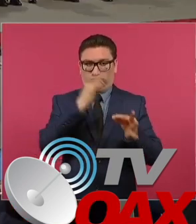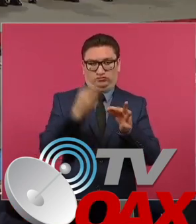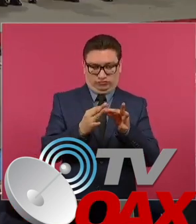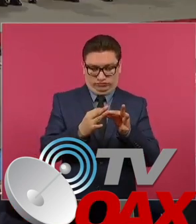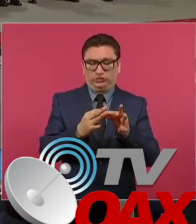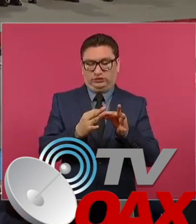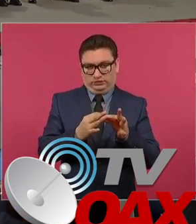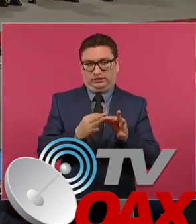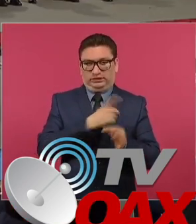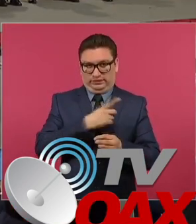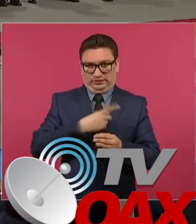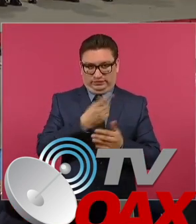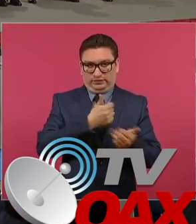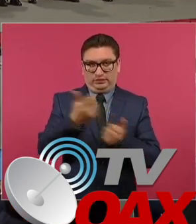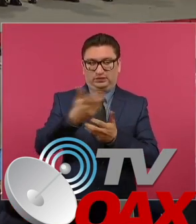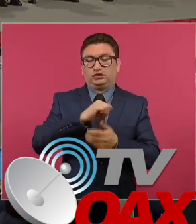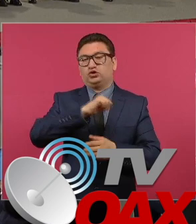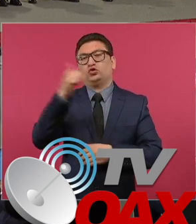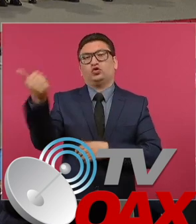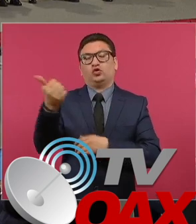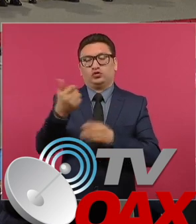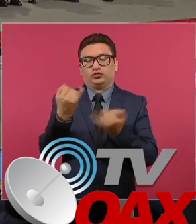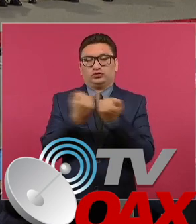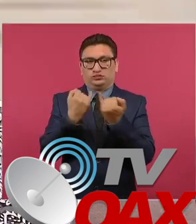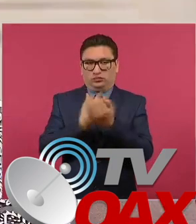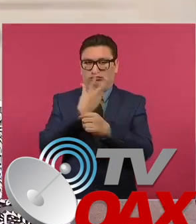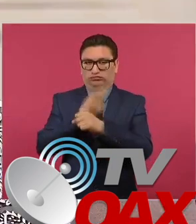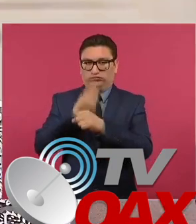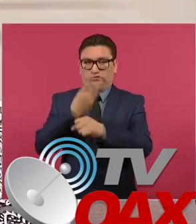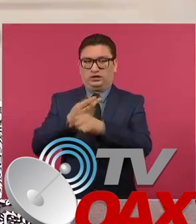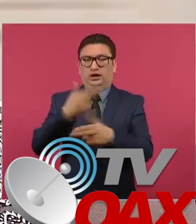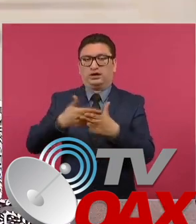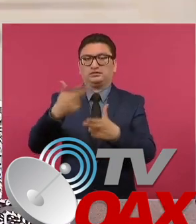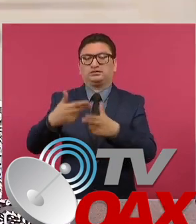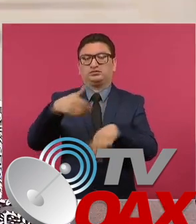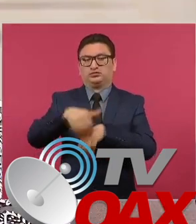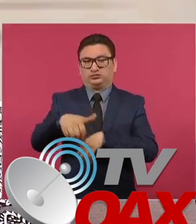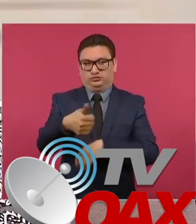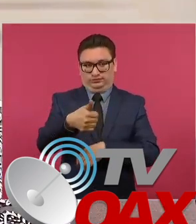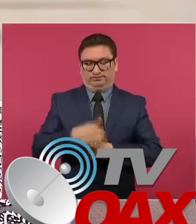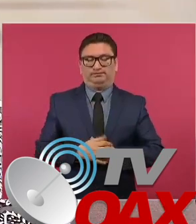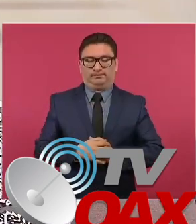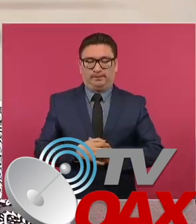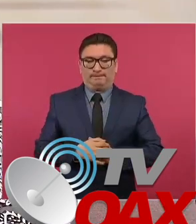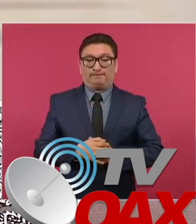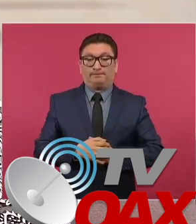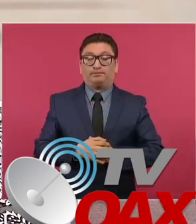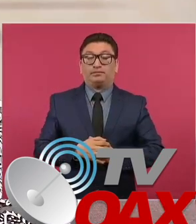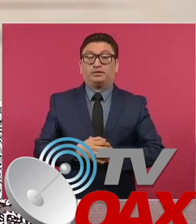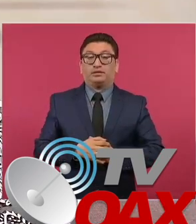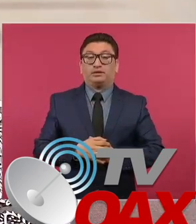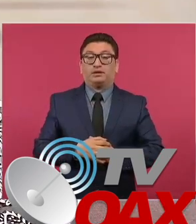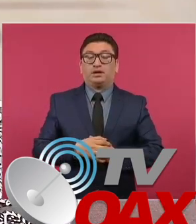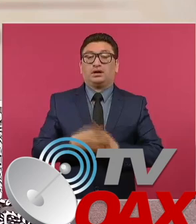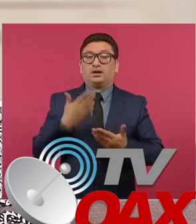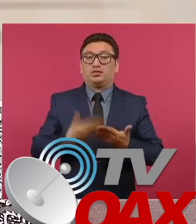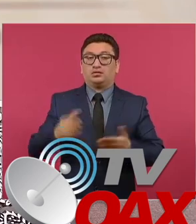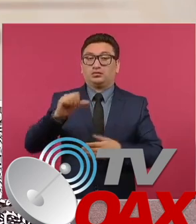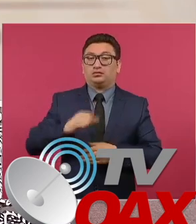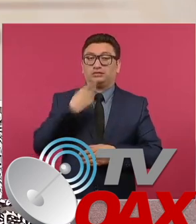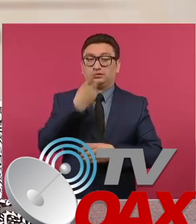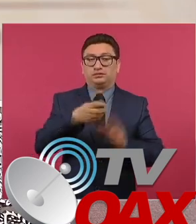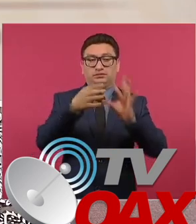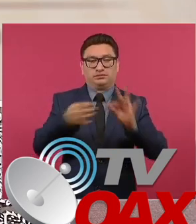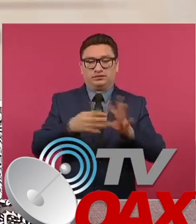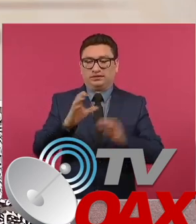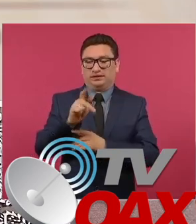siguientes trenes que hoy tenemos en línea de producción hasta el tren 6. El día de hoy, adicionalmente, queremos platicarles sobre la